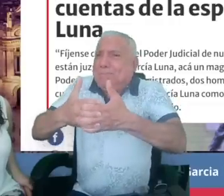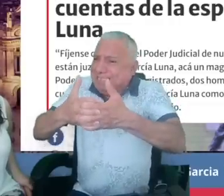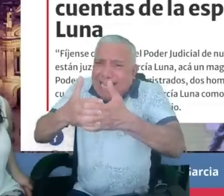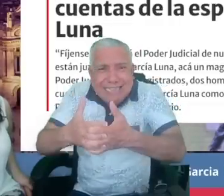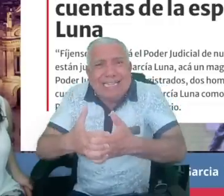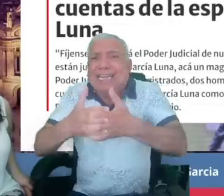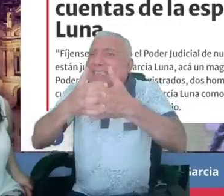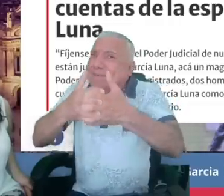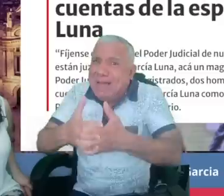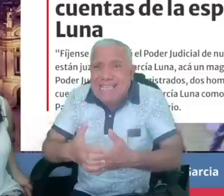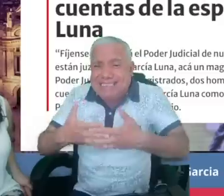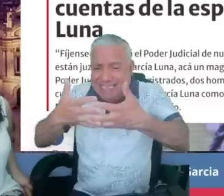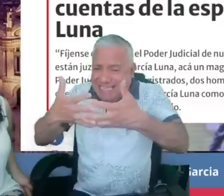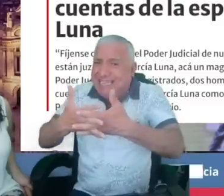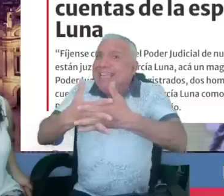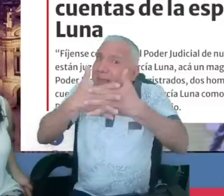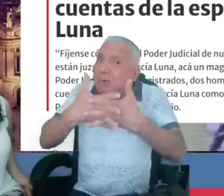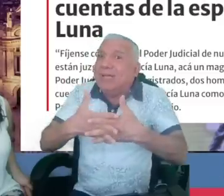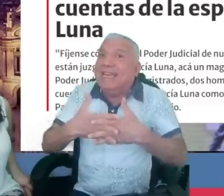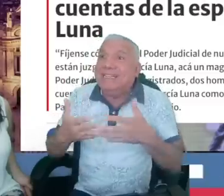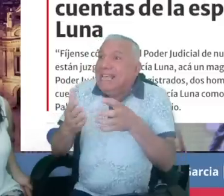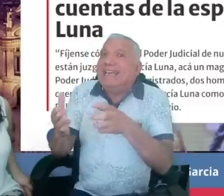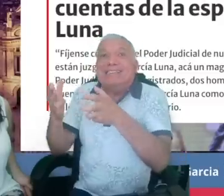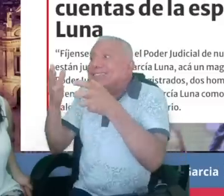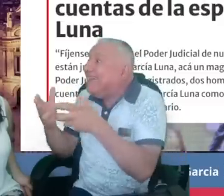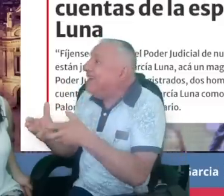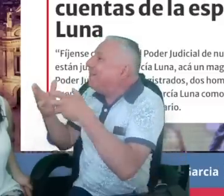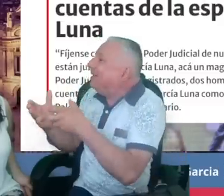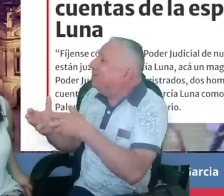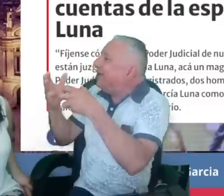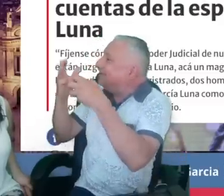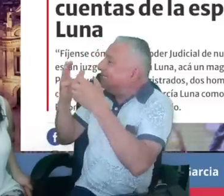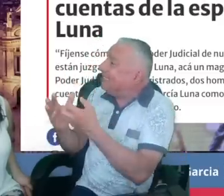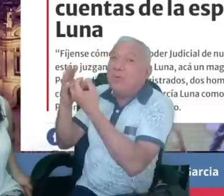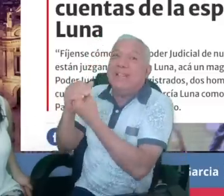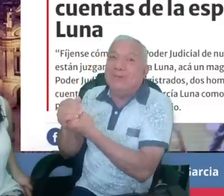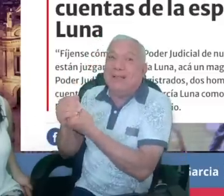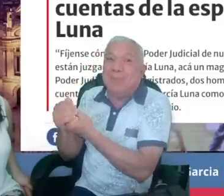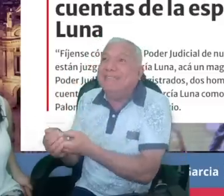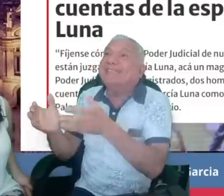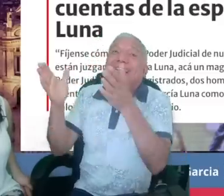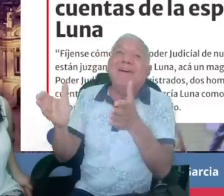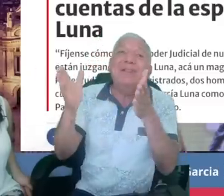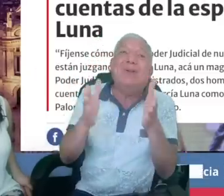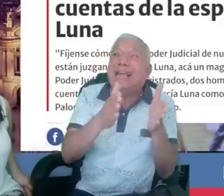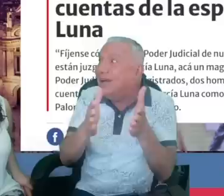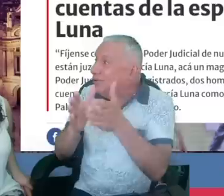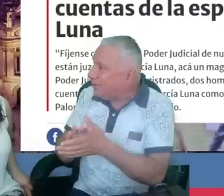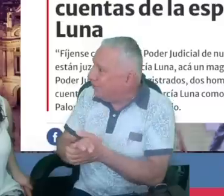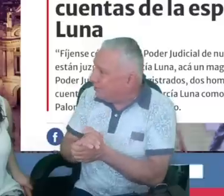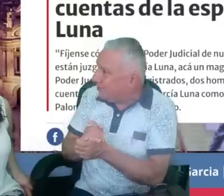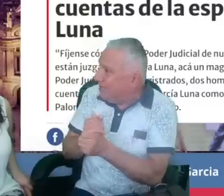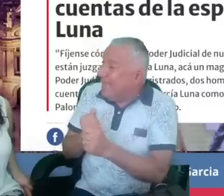sarta de artimañas y de porquerías que se están lavando las se están cuidando la espalda y se están lavando la